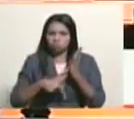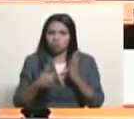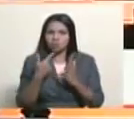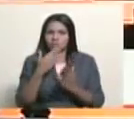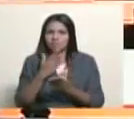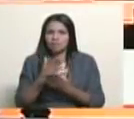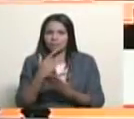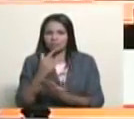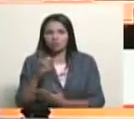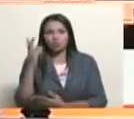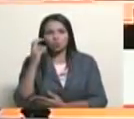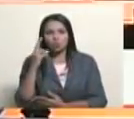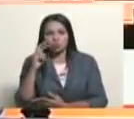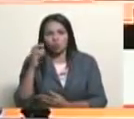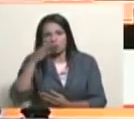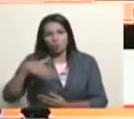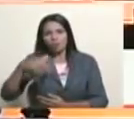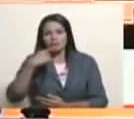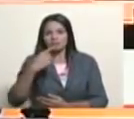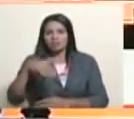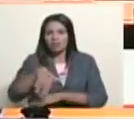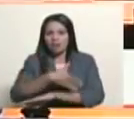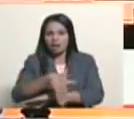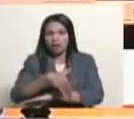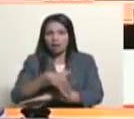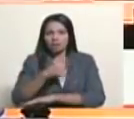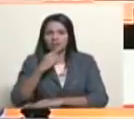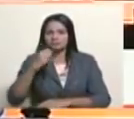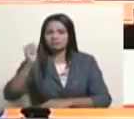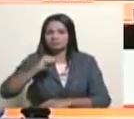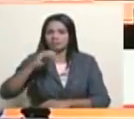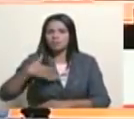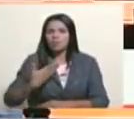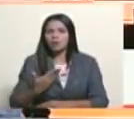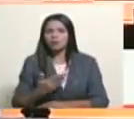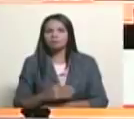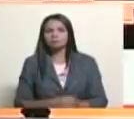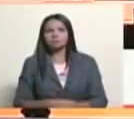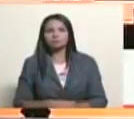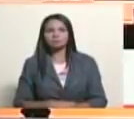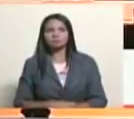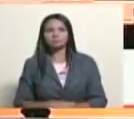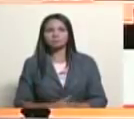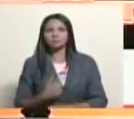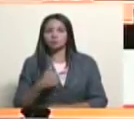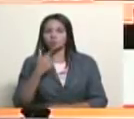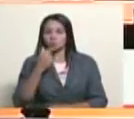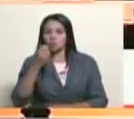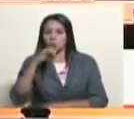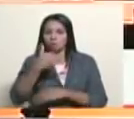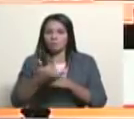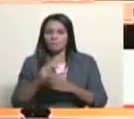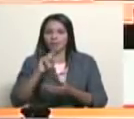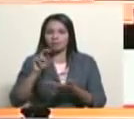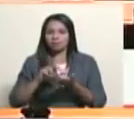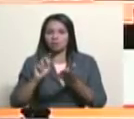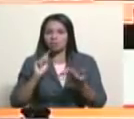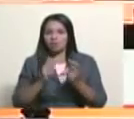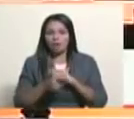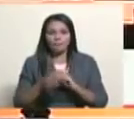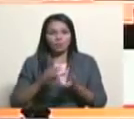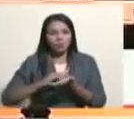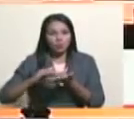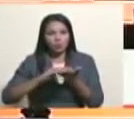y escucho al pueblo decir en las calles, sí se puede. Y yo digo, con este Plan Nacional de Cambio y